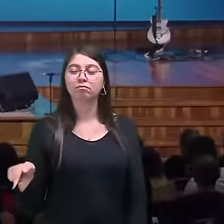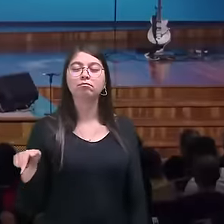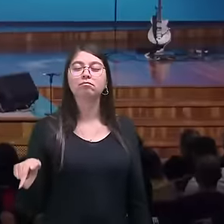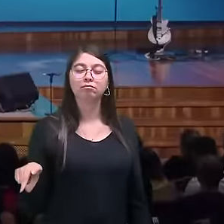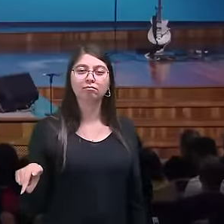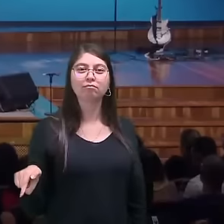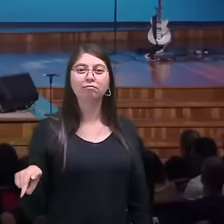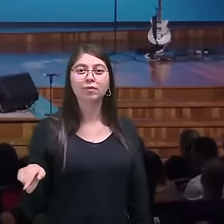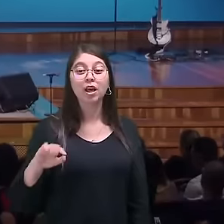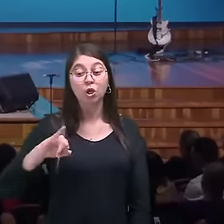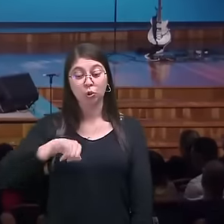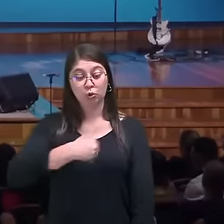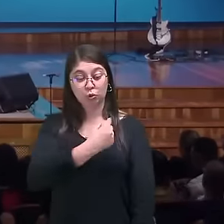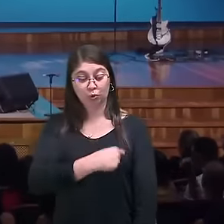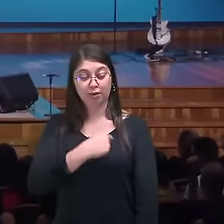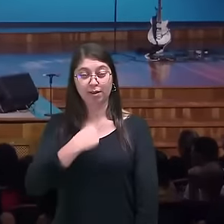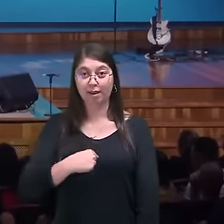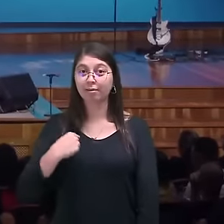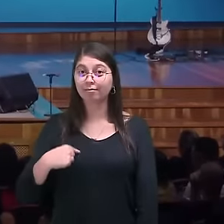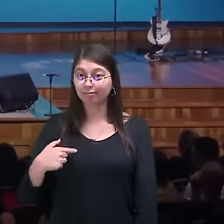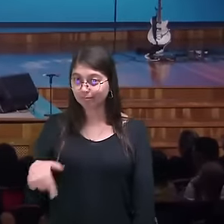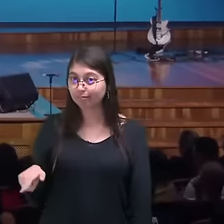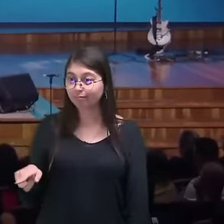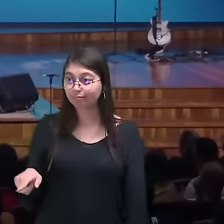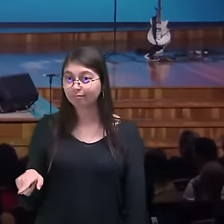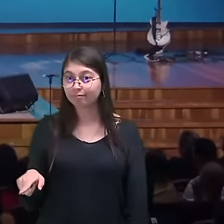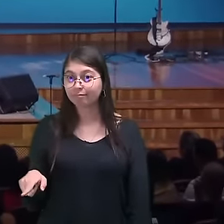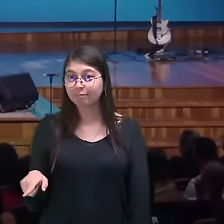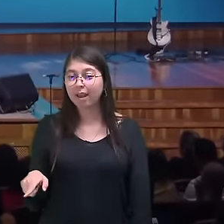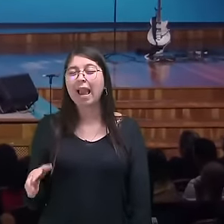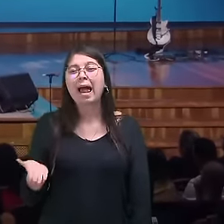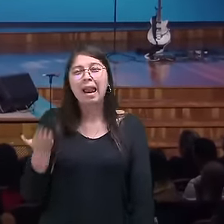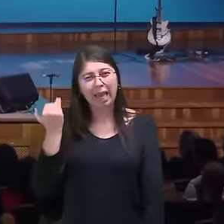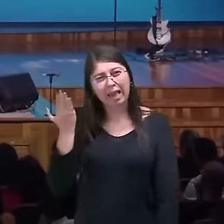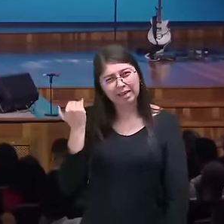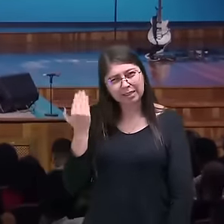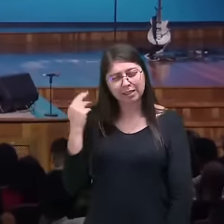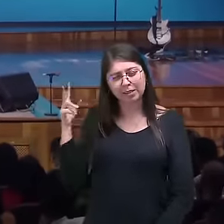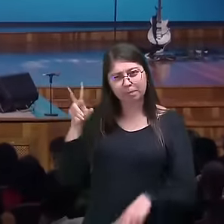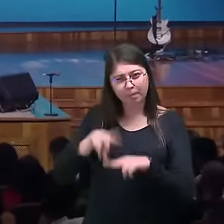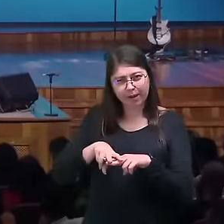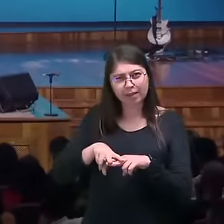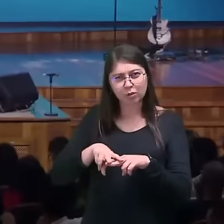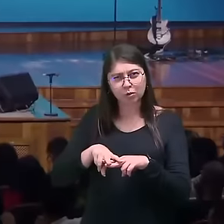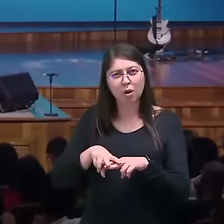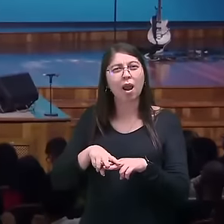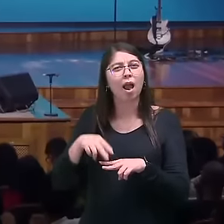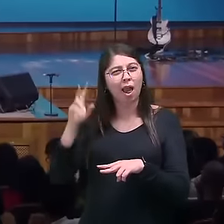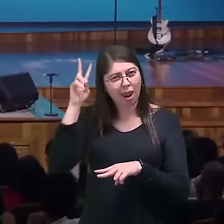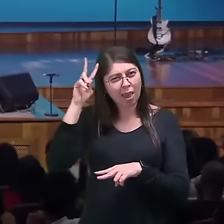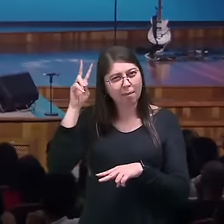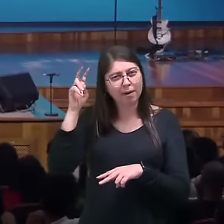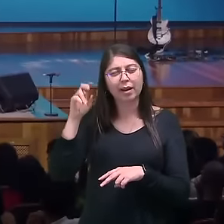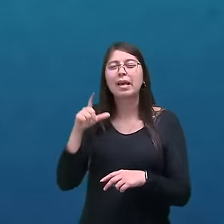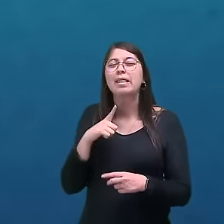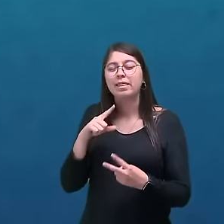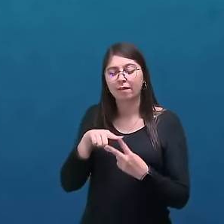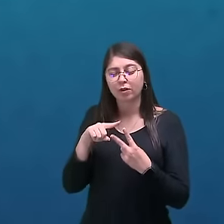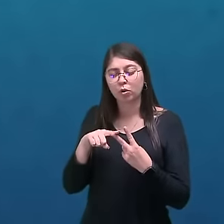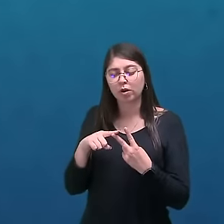Cuando José entró en la prisión, un padero soñó, un copero